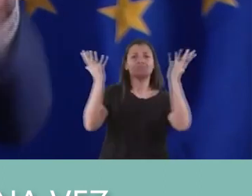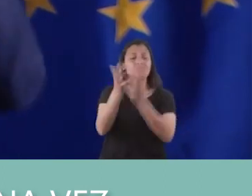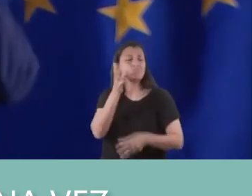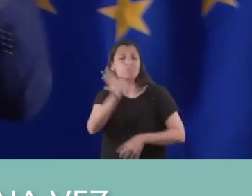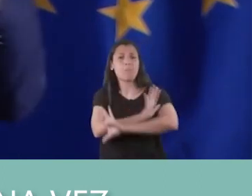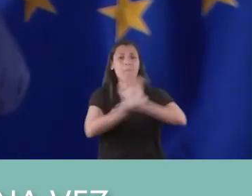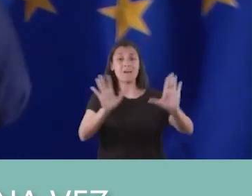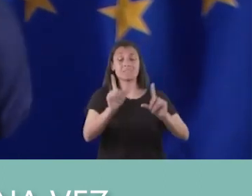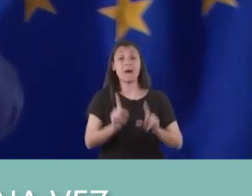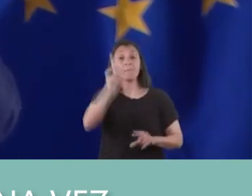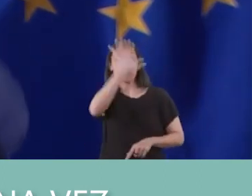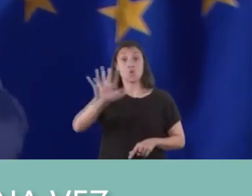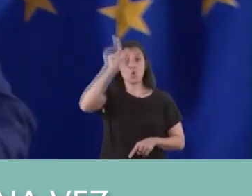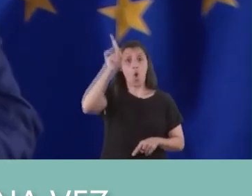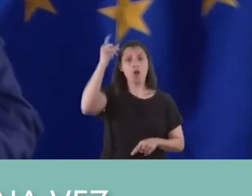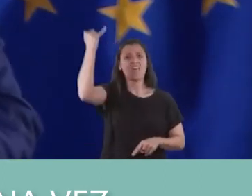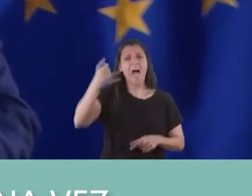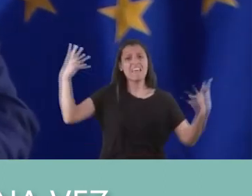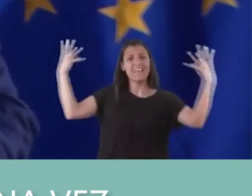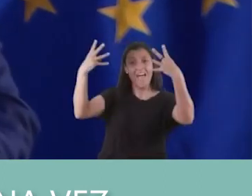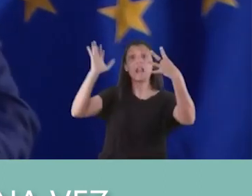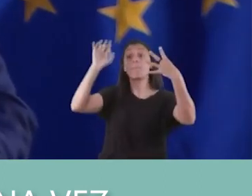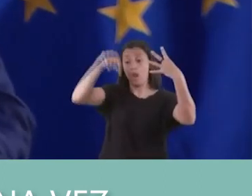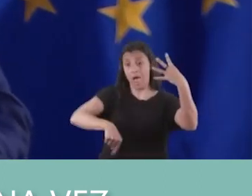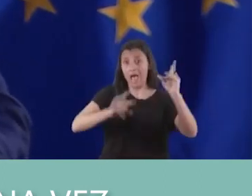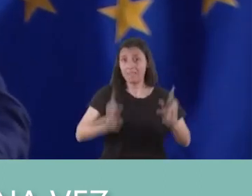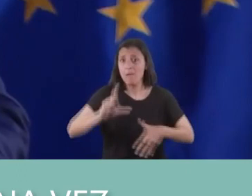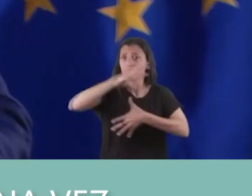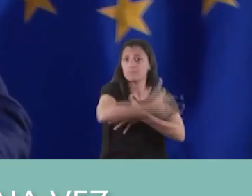Allá en el norte se disparan misiles, pero acá en el sur pasamos hambre.